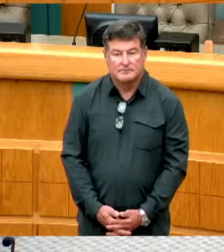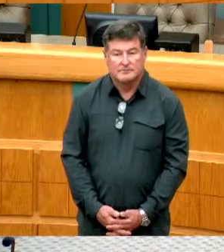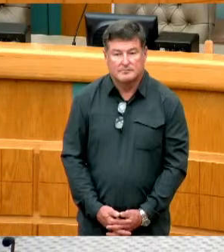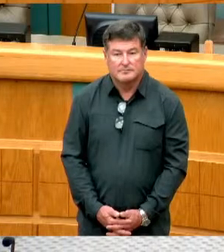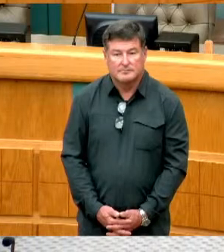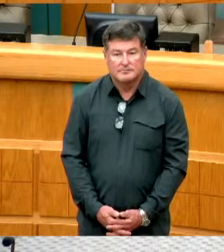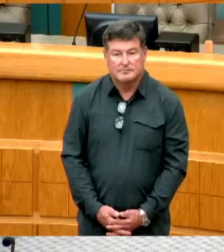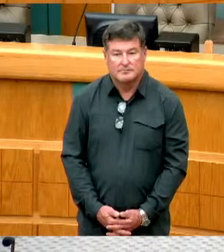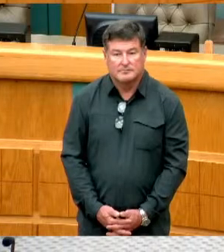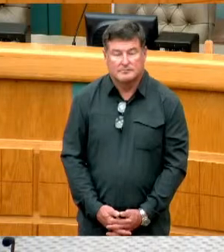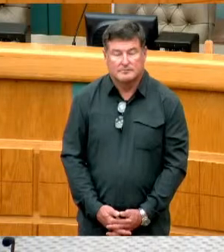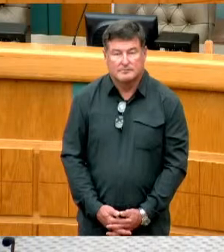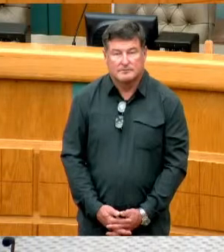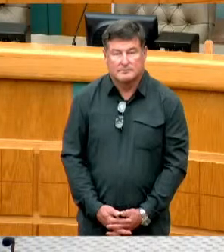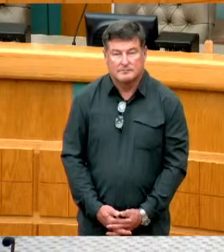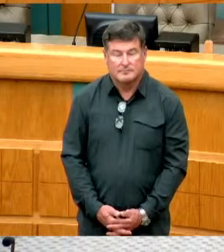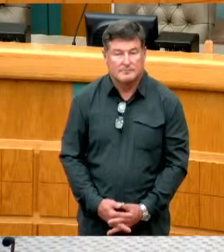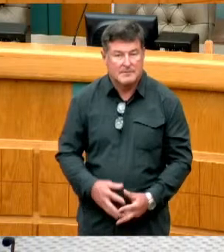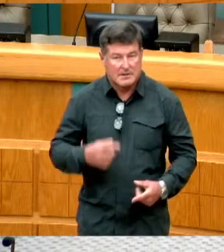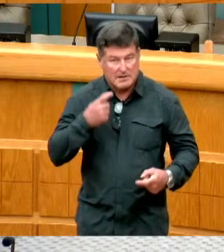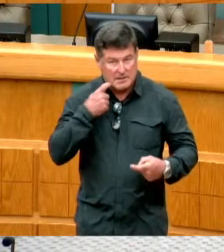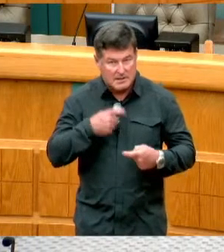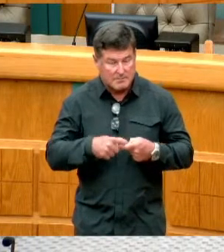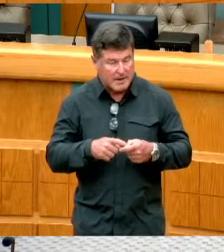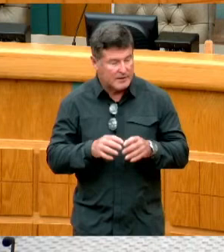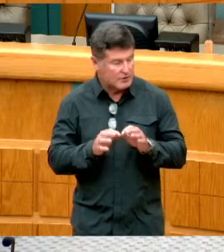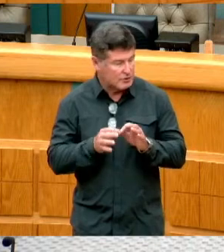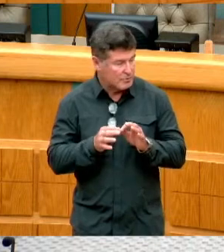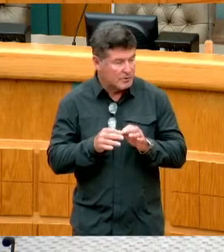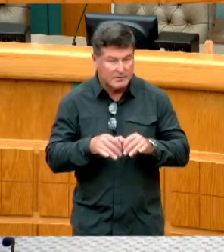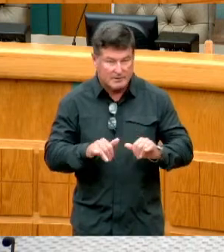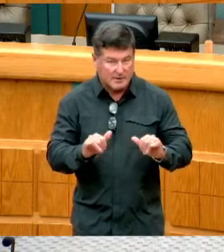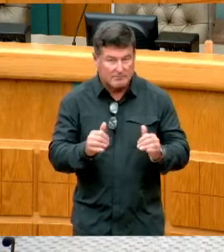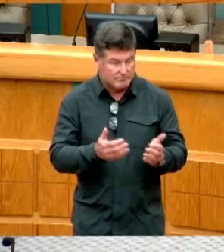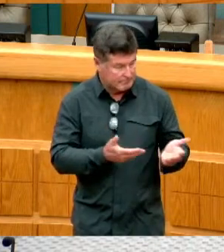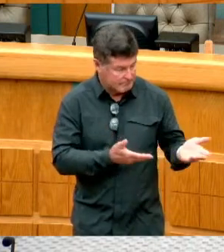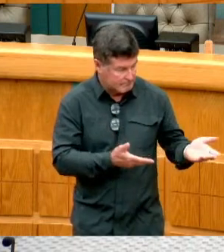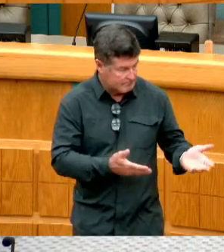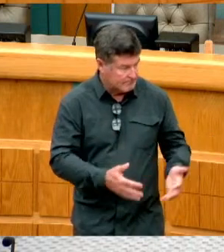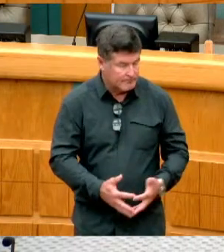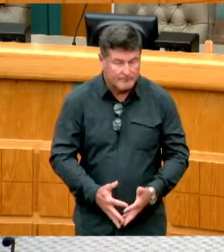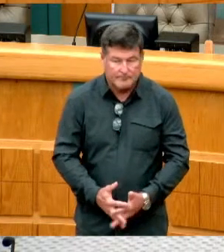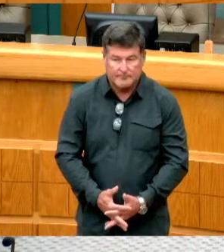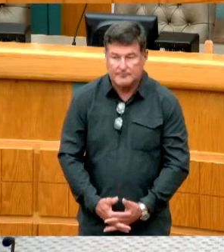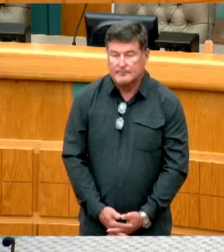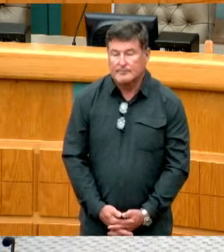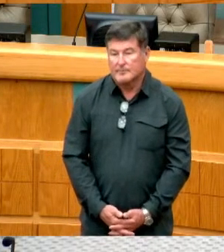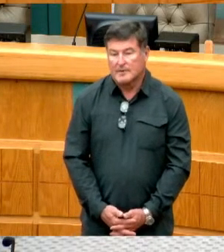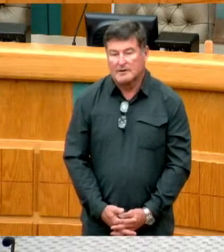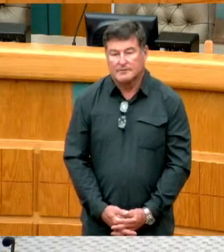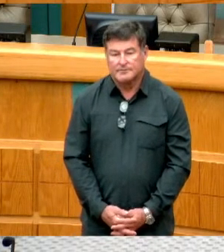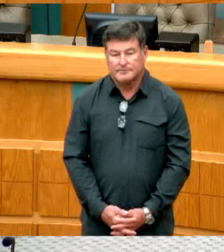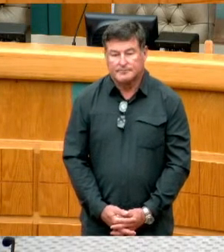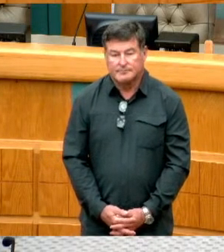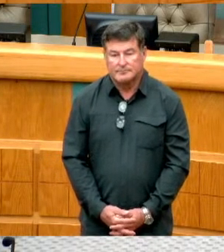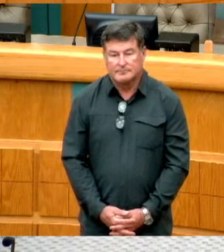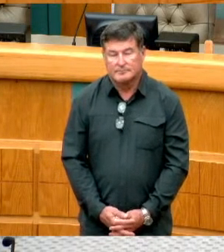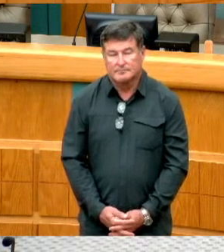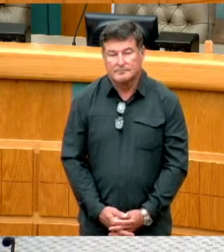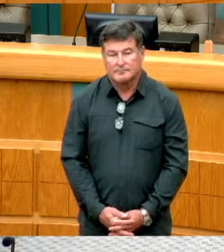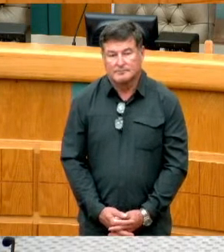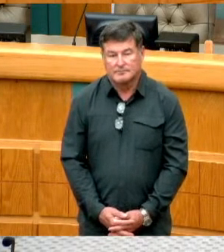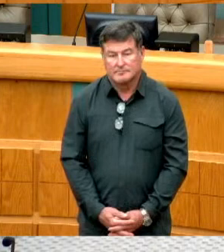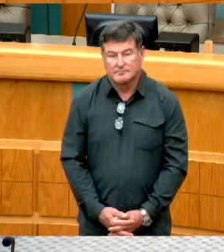vacunen. Quiero que sepa que el ayuntamiento y yo escuchamos sus llamadas telefónicas, leemos sus correos electrónicos y leemos sus